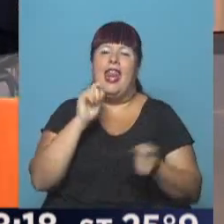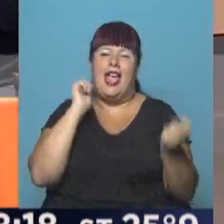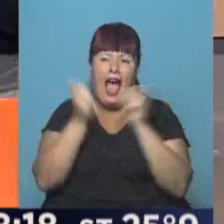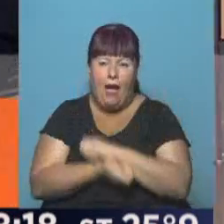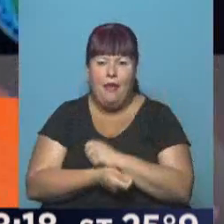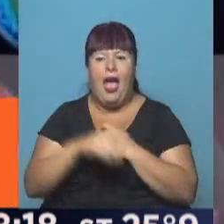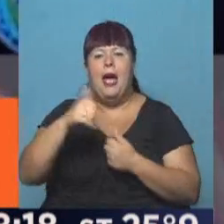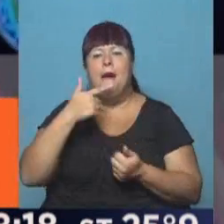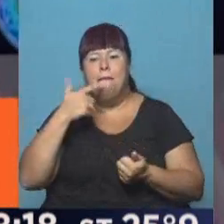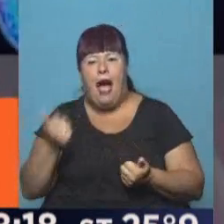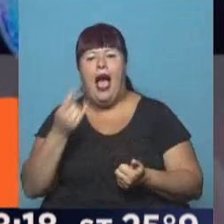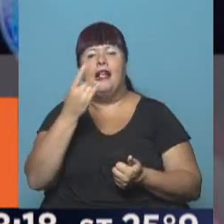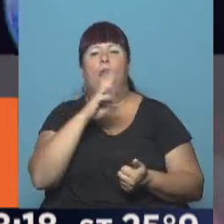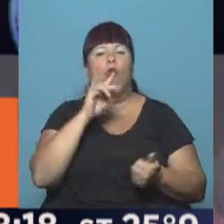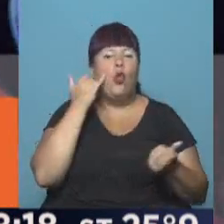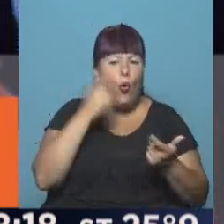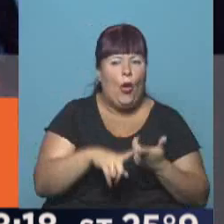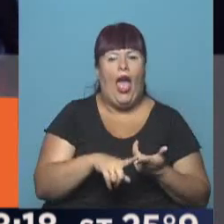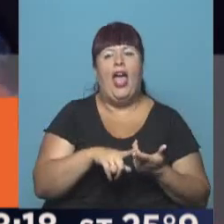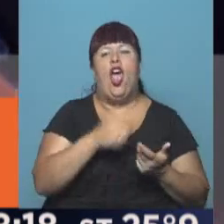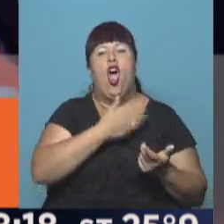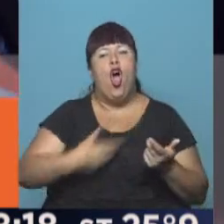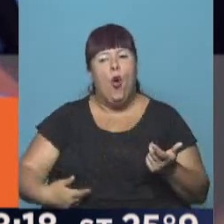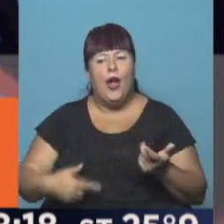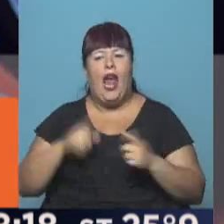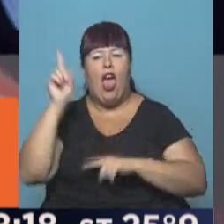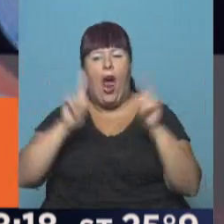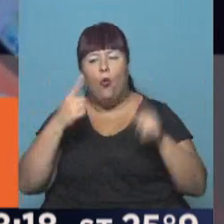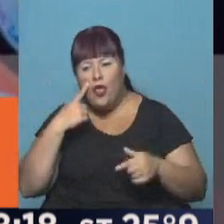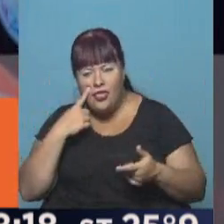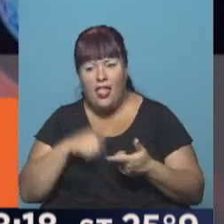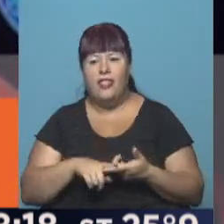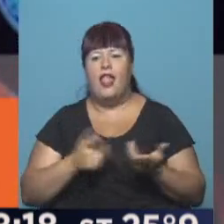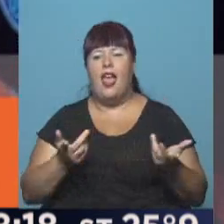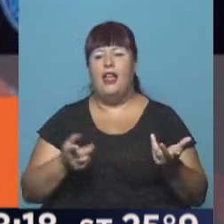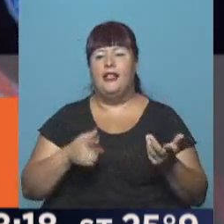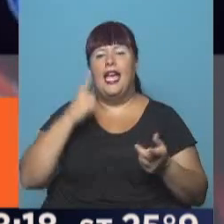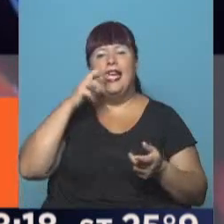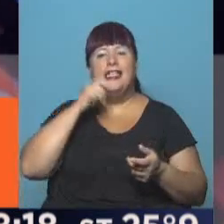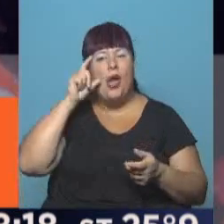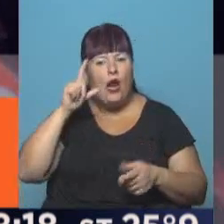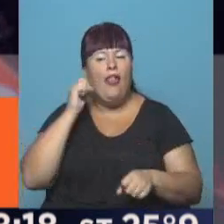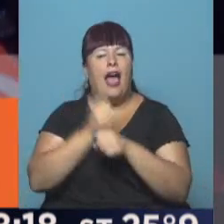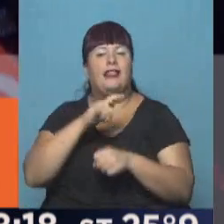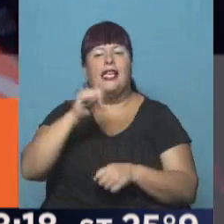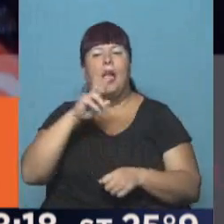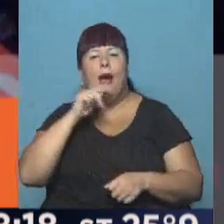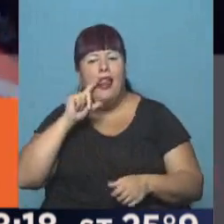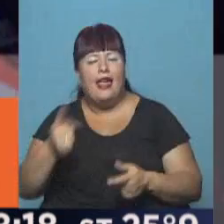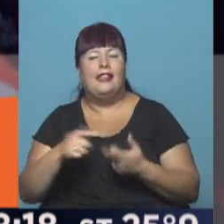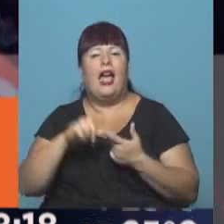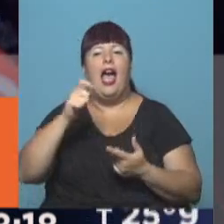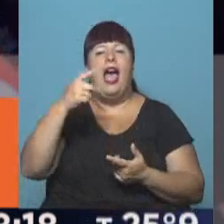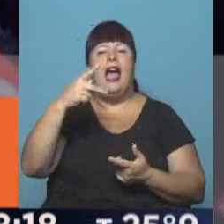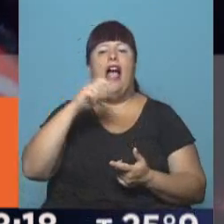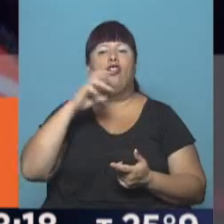renovar. Sergio Massa, Juan Manuel Urtubey, los gobernadores, algunos intendentes, desde Insaurralde hasta Zabaleta, pasando por